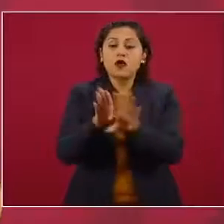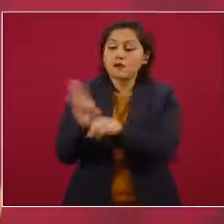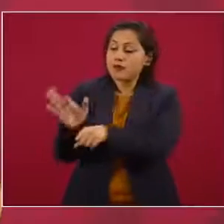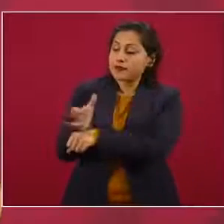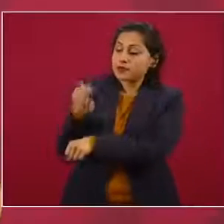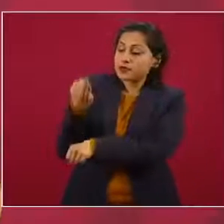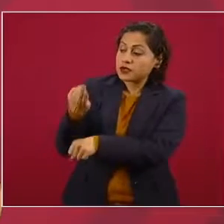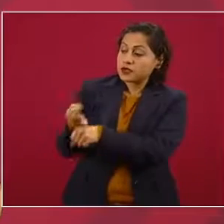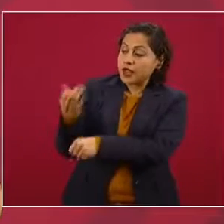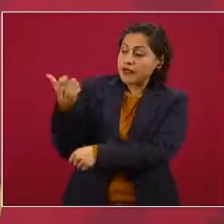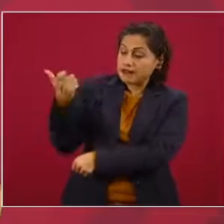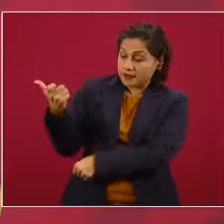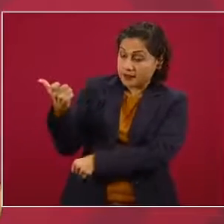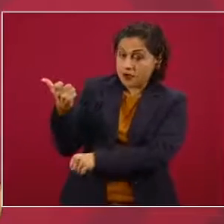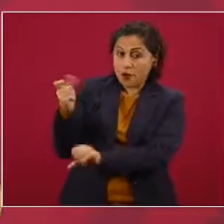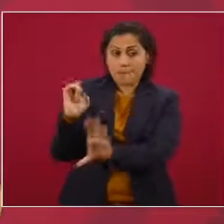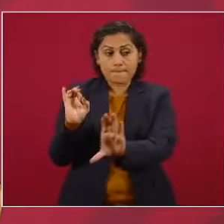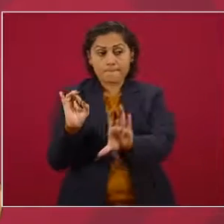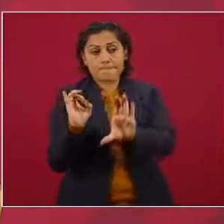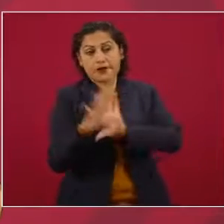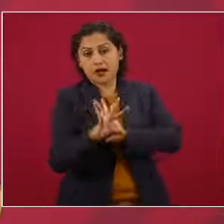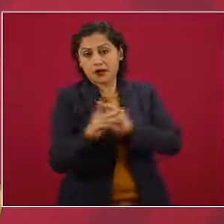gente.